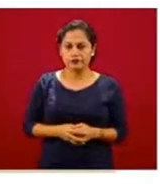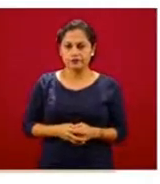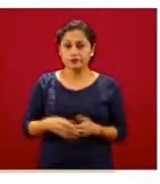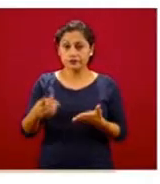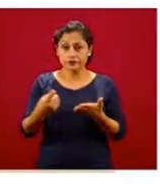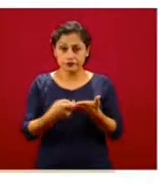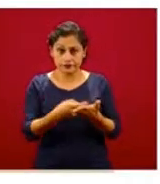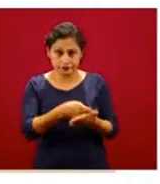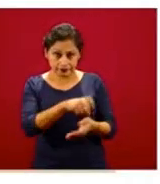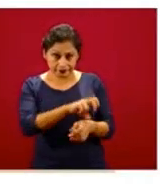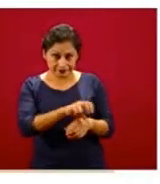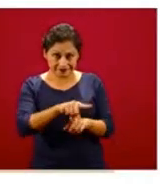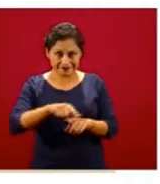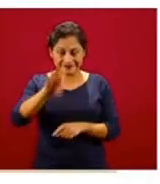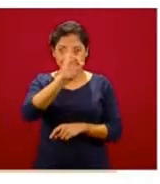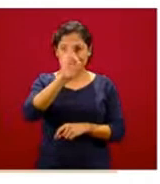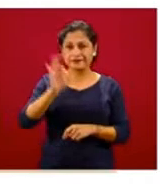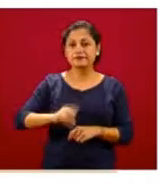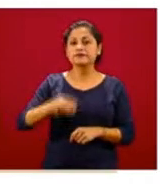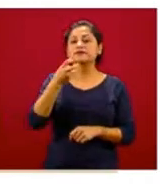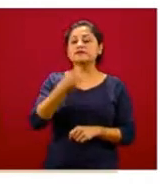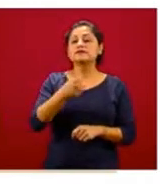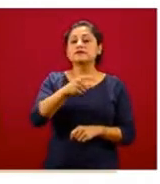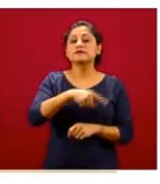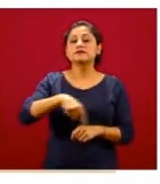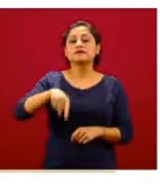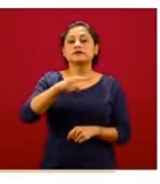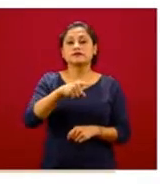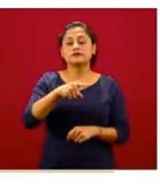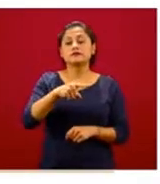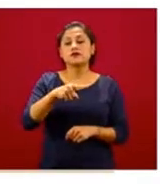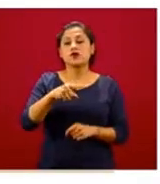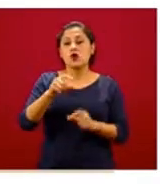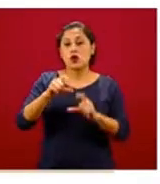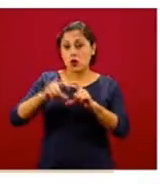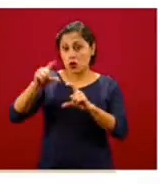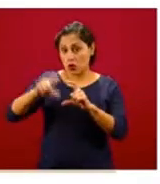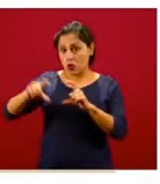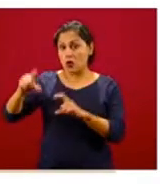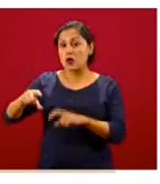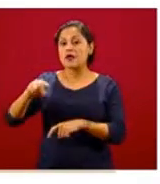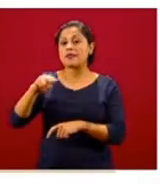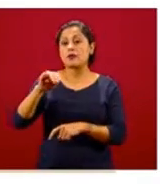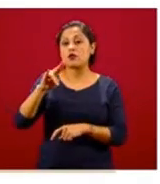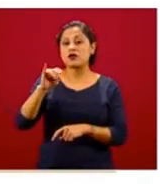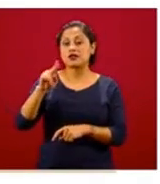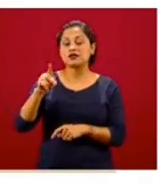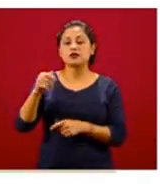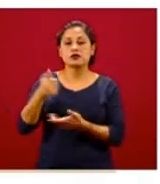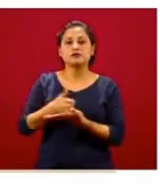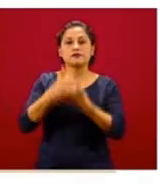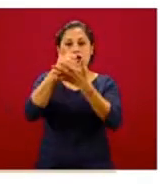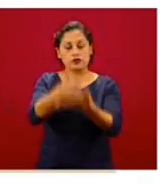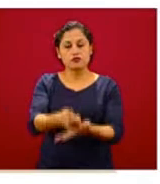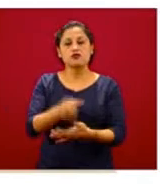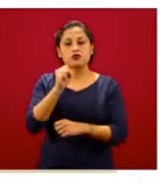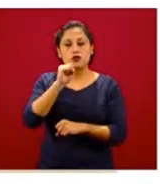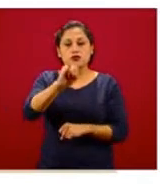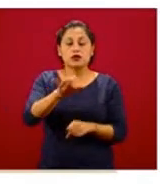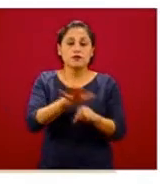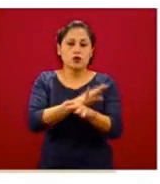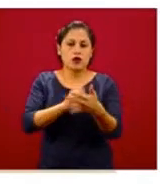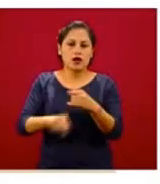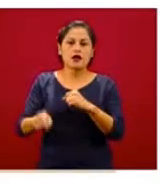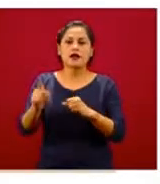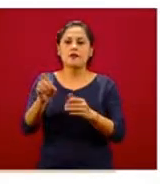que in son las barras homes. azules, como las nebulizaciones, pues sí So se we can see disminuyeron. control Mucho del of control larva, which is the larvario que blue se hace en bars